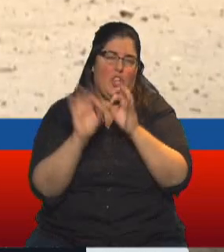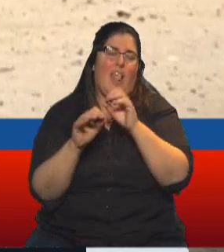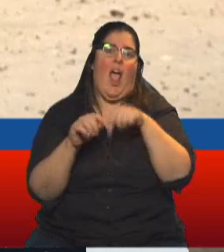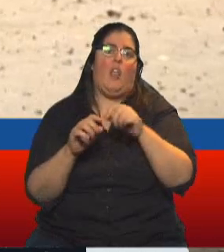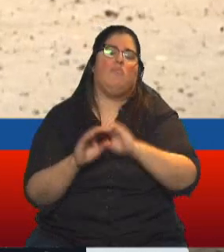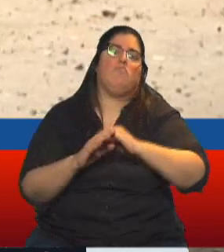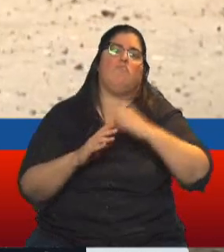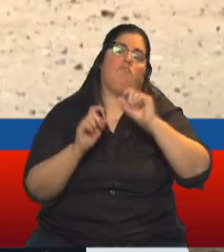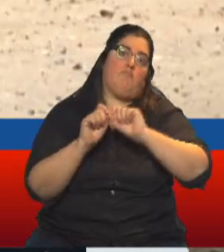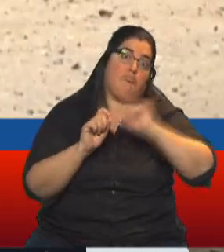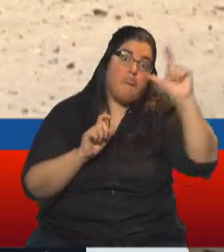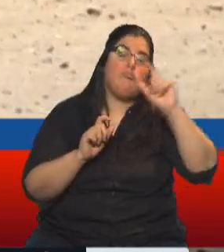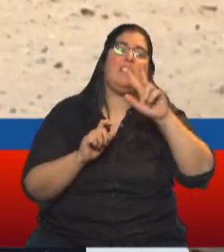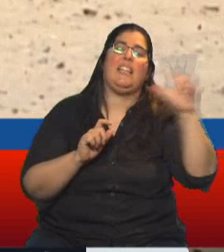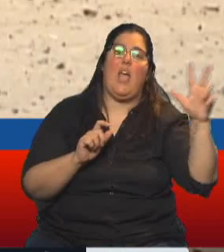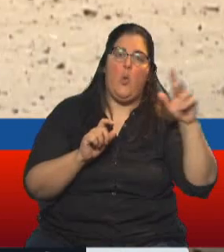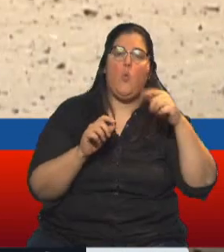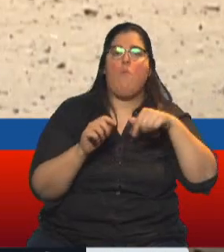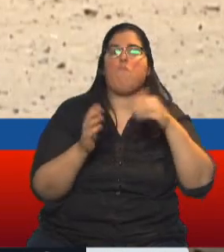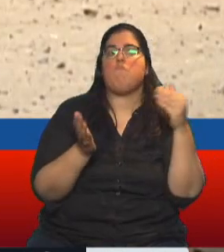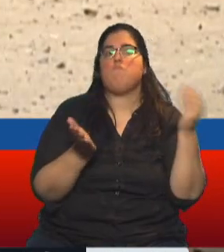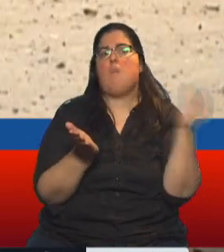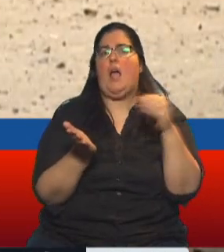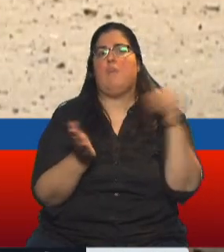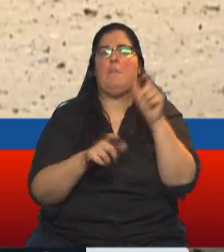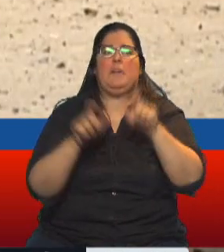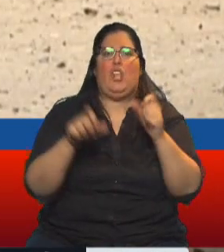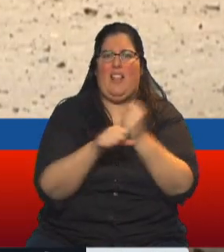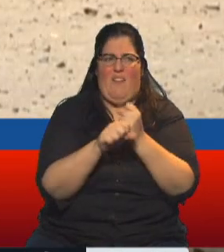y 2 millones más de desocupados.